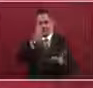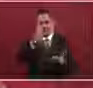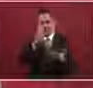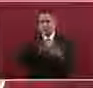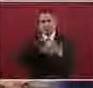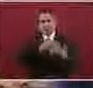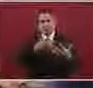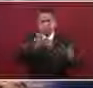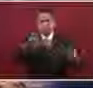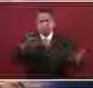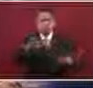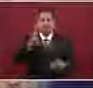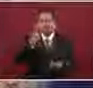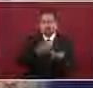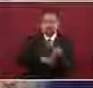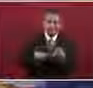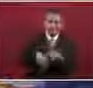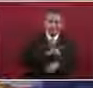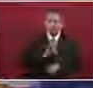todo eso fue simulación.